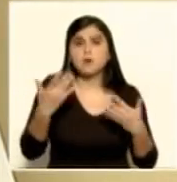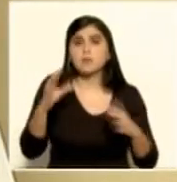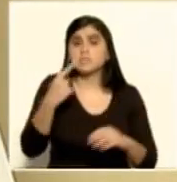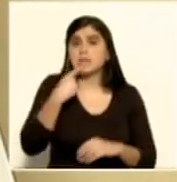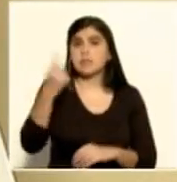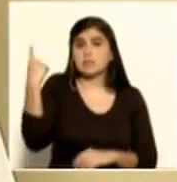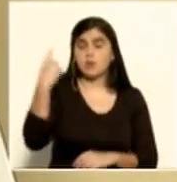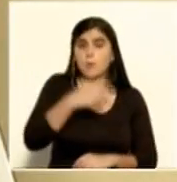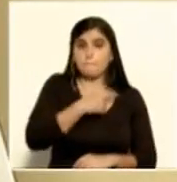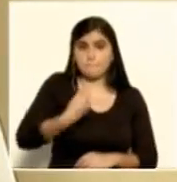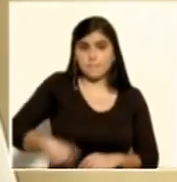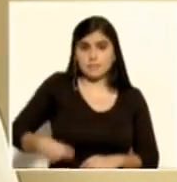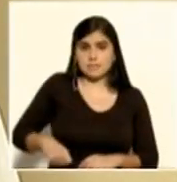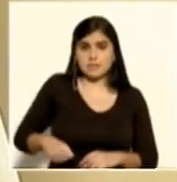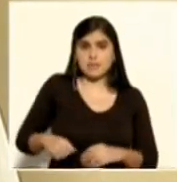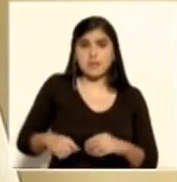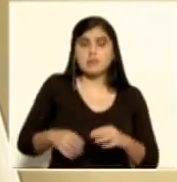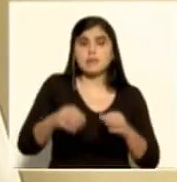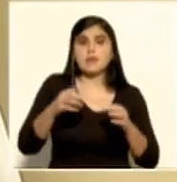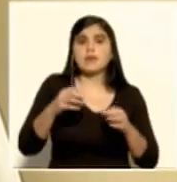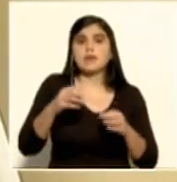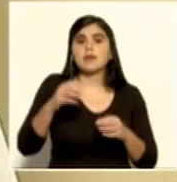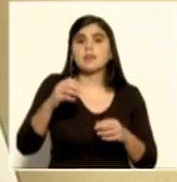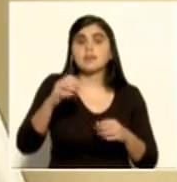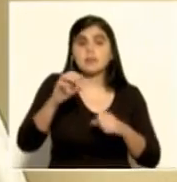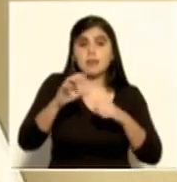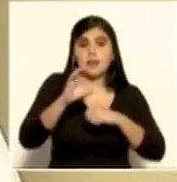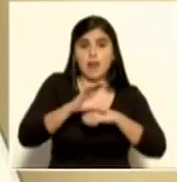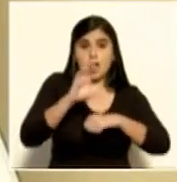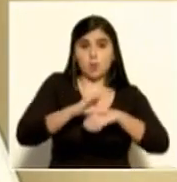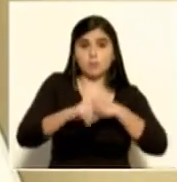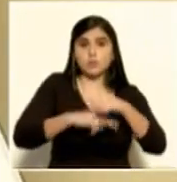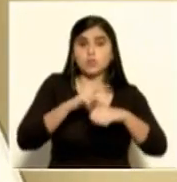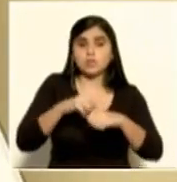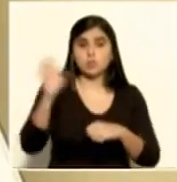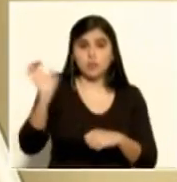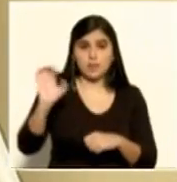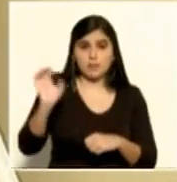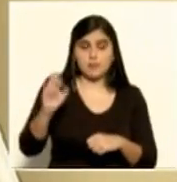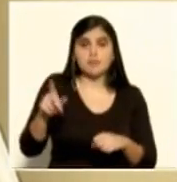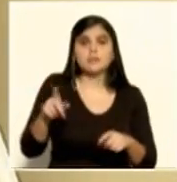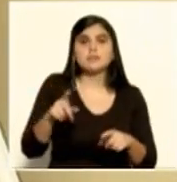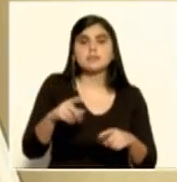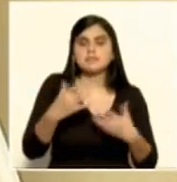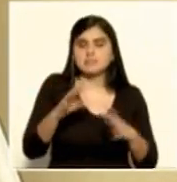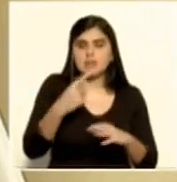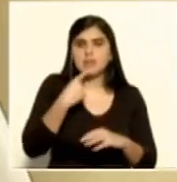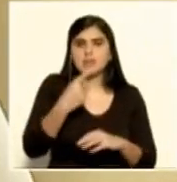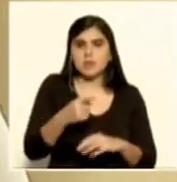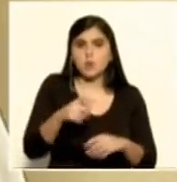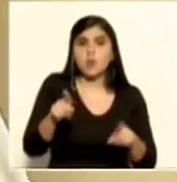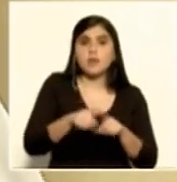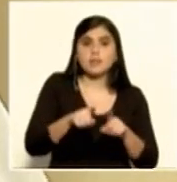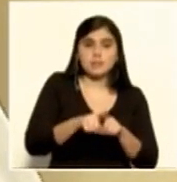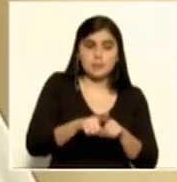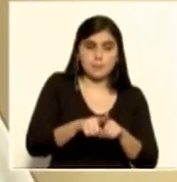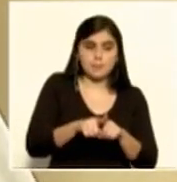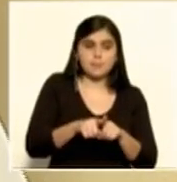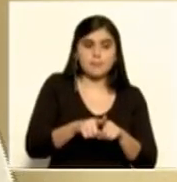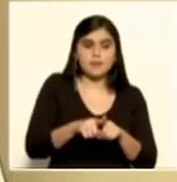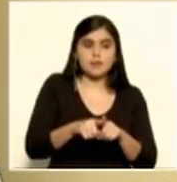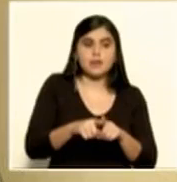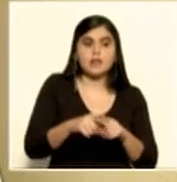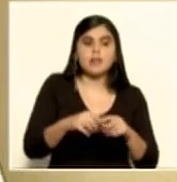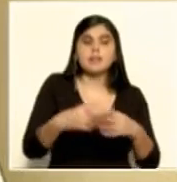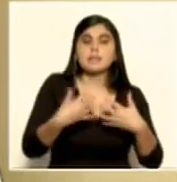el presidente ejecutivo de la Comisión Nacional de Emergencia. También las instituciones públicas permanecerán operando a niveles